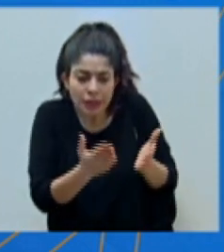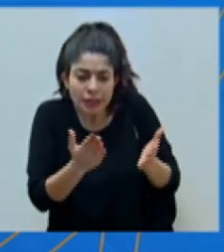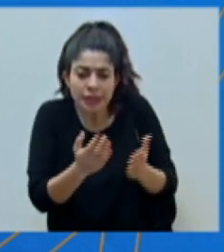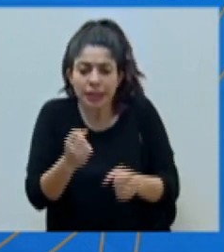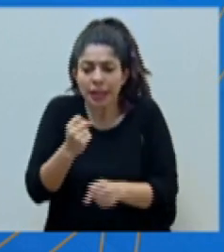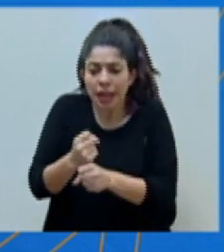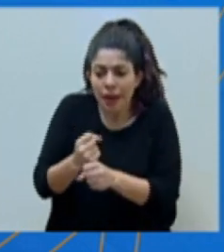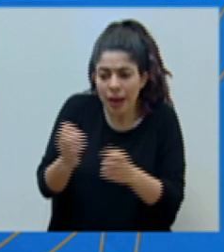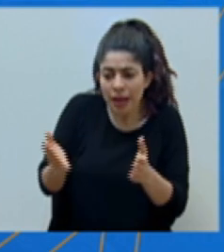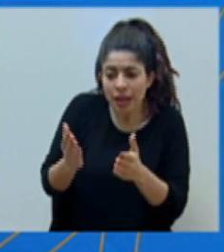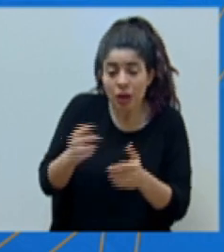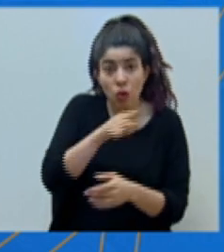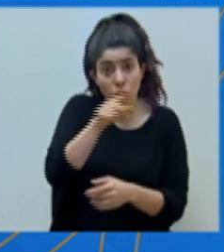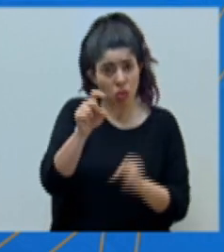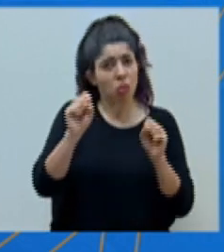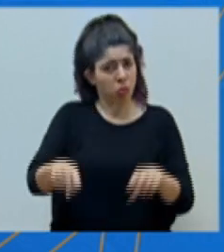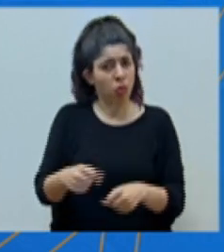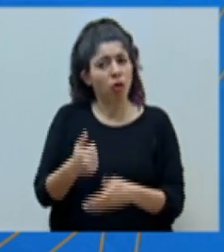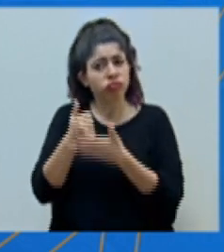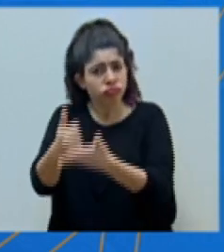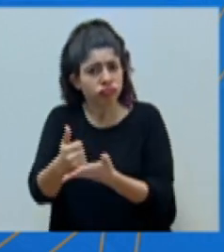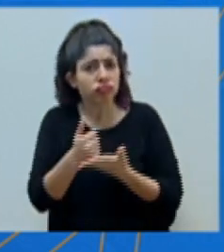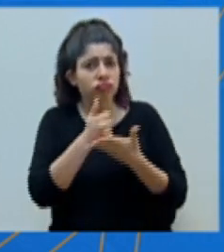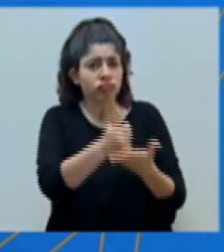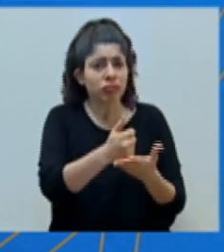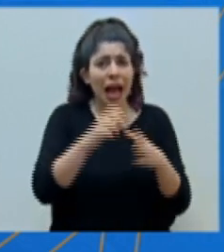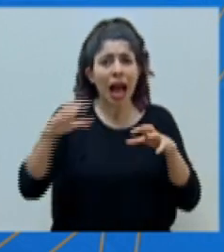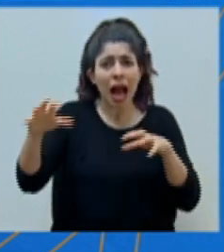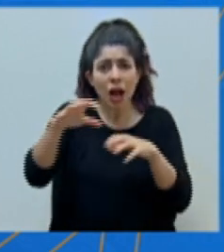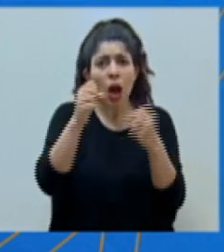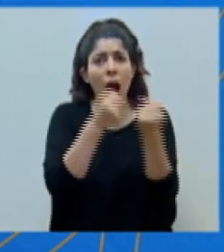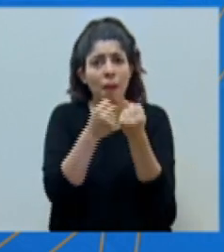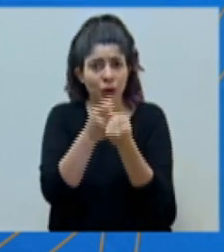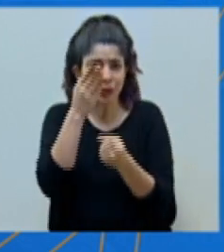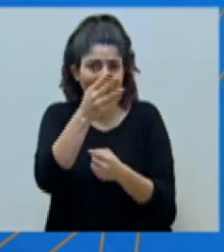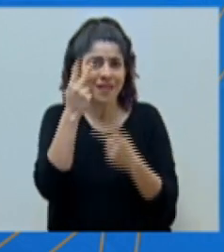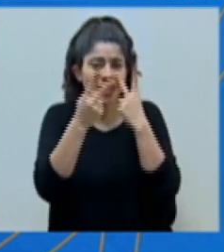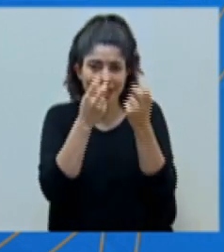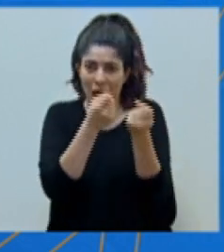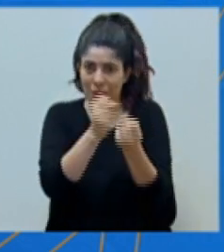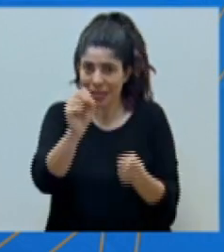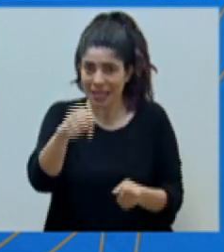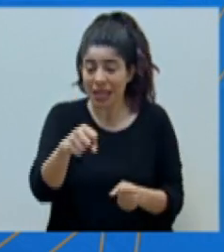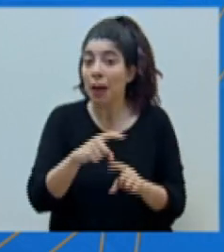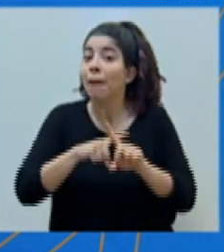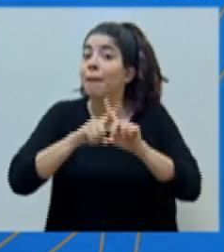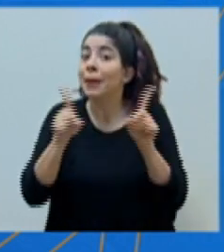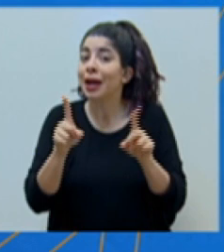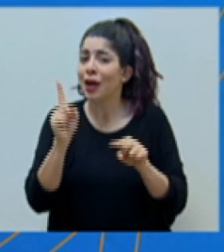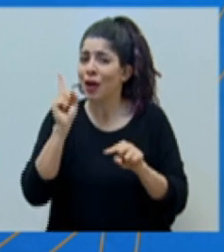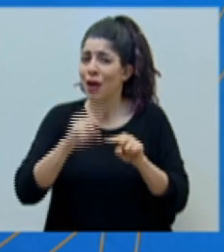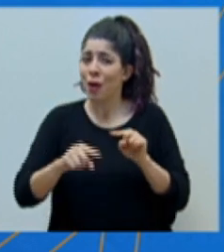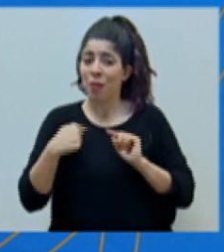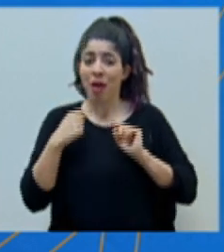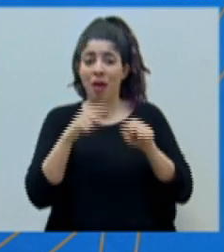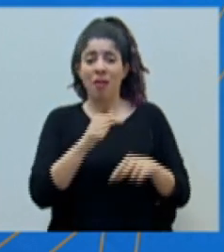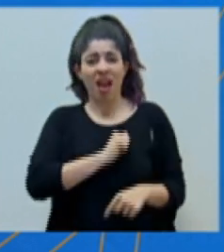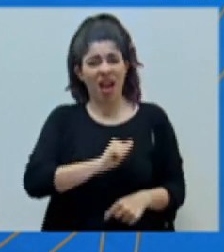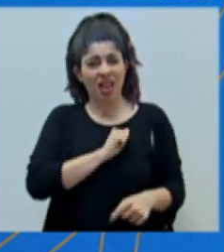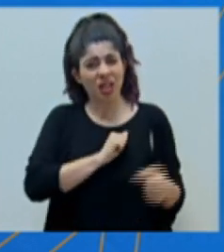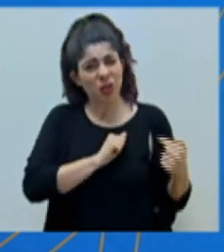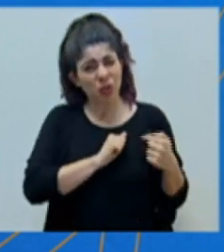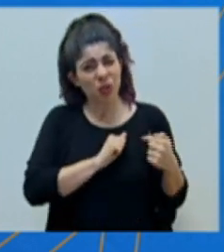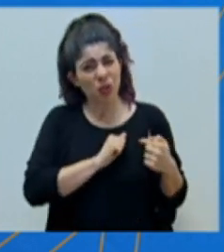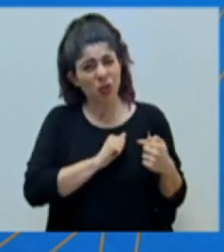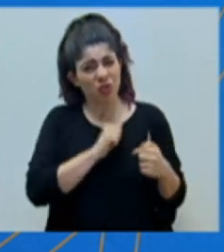y mucho ayudamos a las diferentes cantones del país cuando los visitamos, pero no podemos ir a comportarnos ahí de una